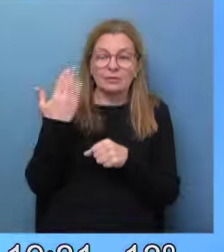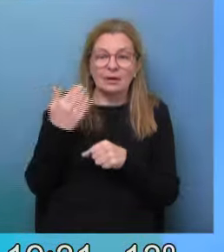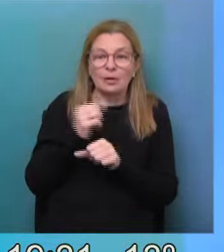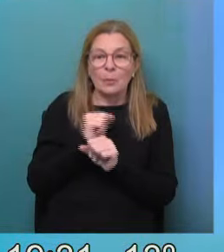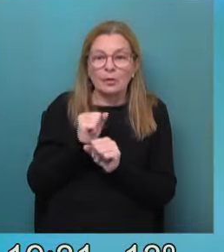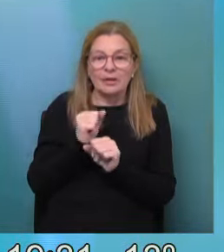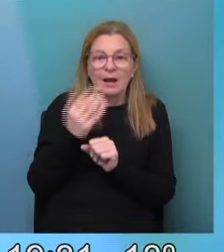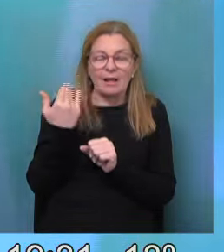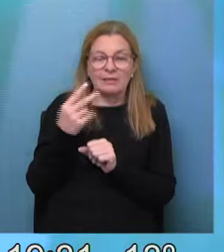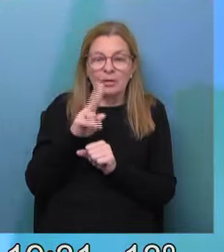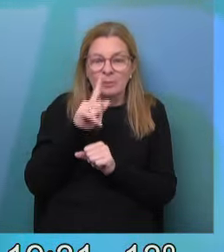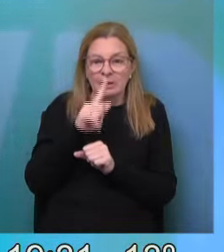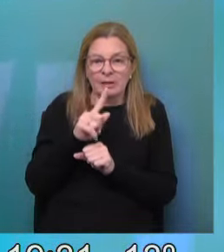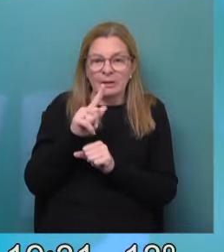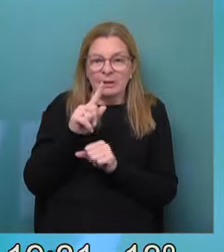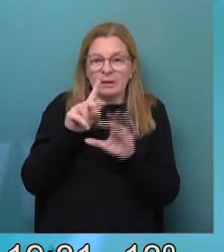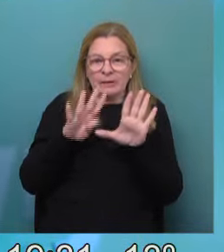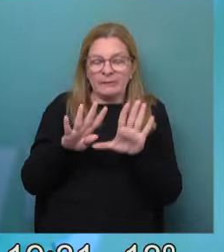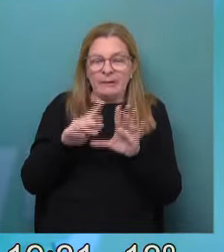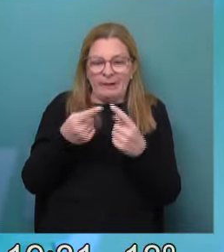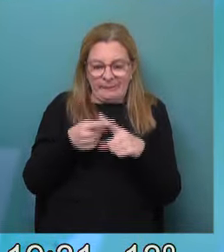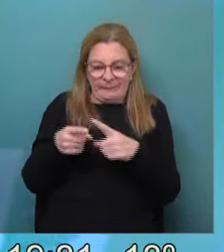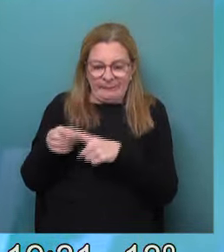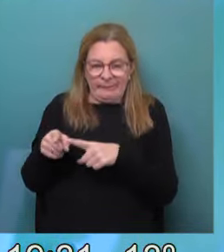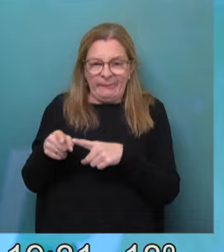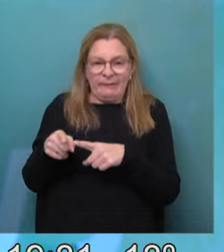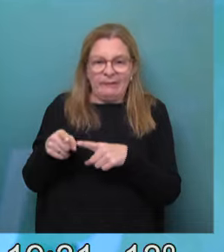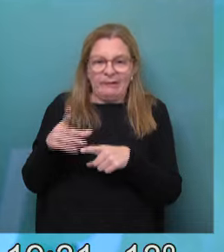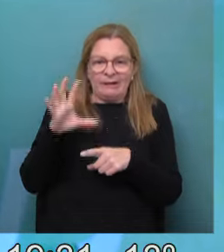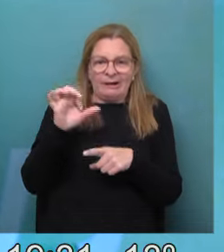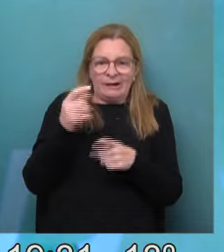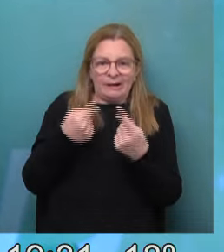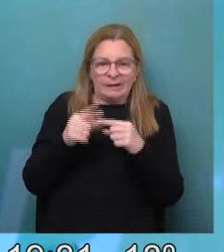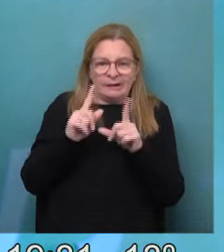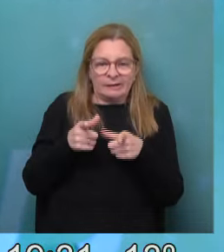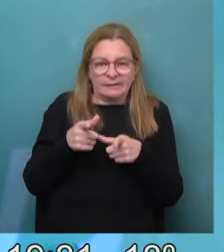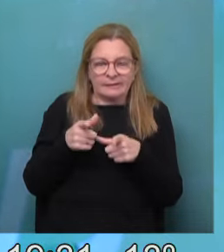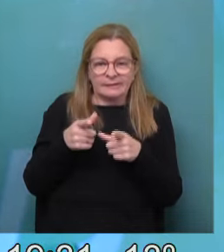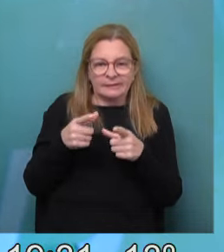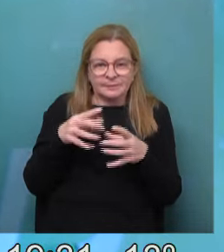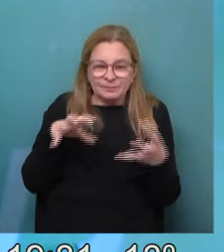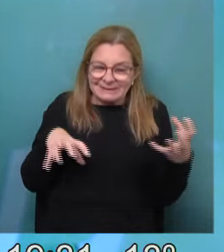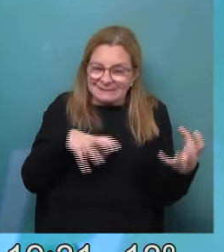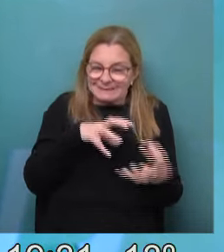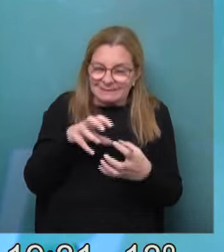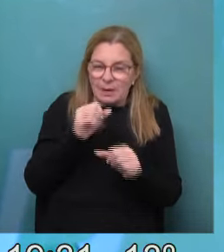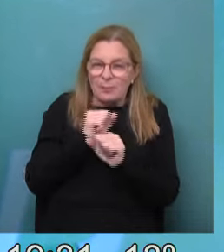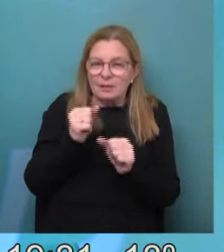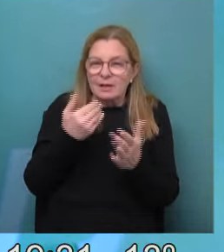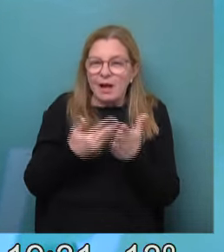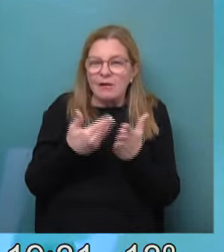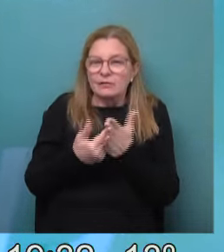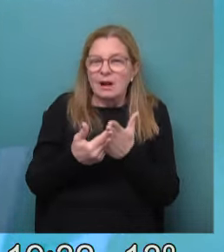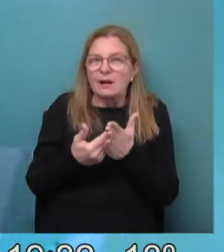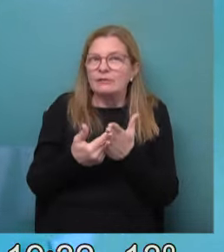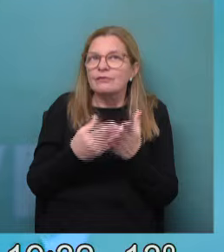permitido en 2019 y que explica esta diversificación de listas al senado pero también estas fricciones se puede hablar de falta de madurez